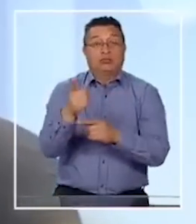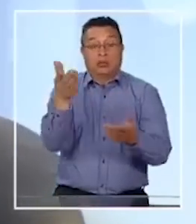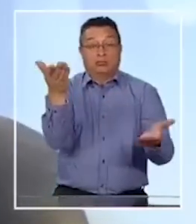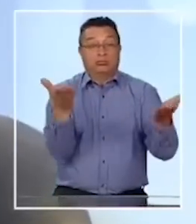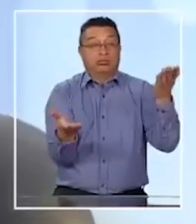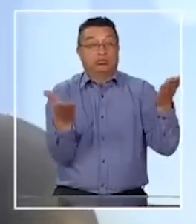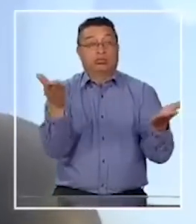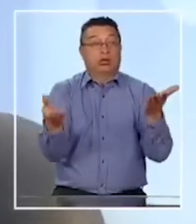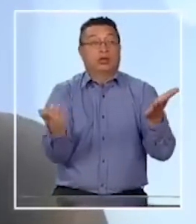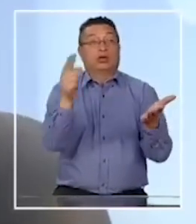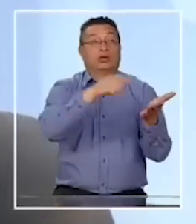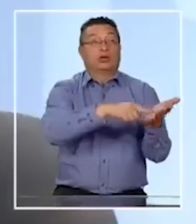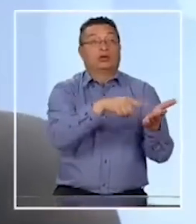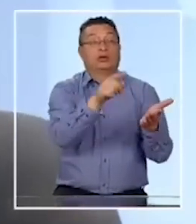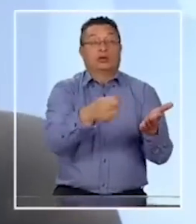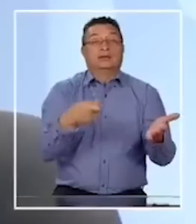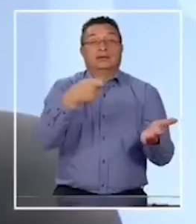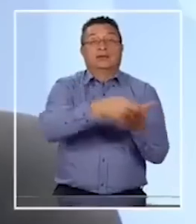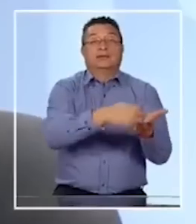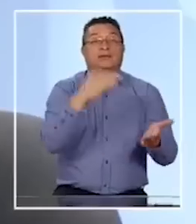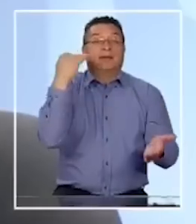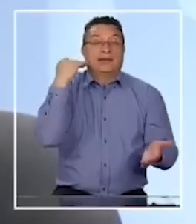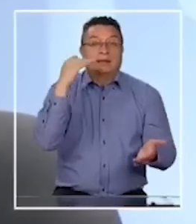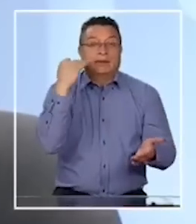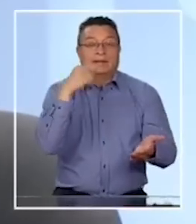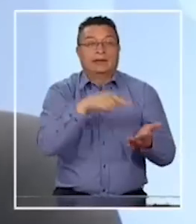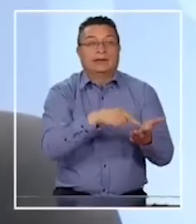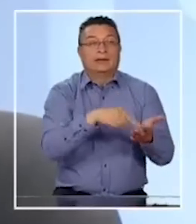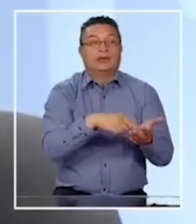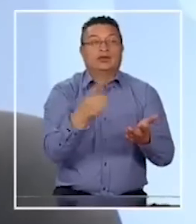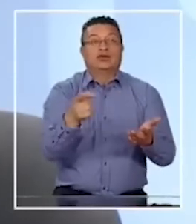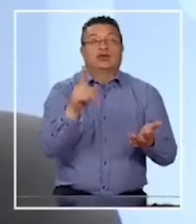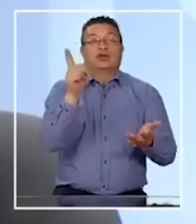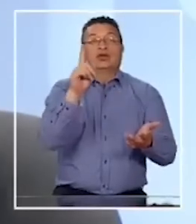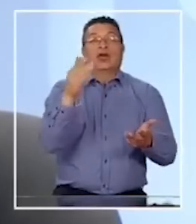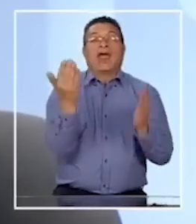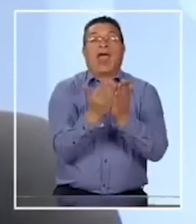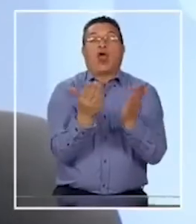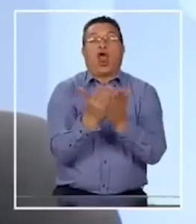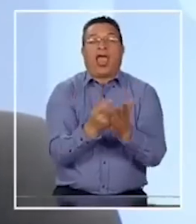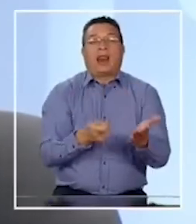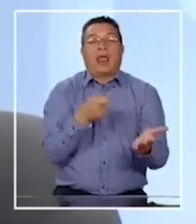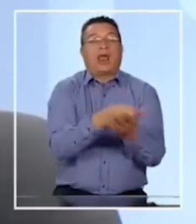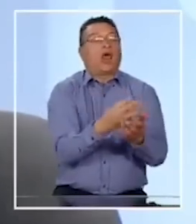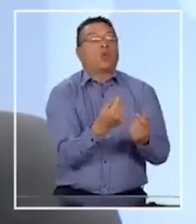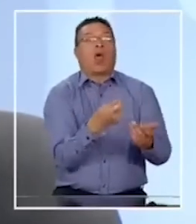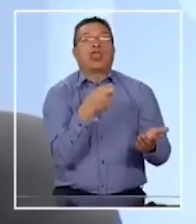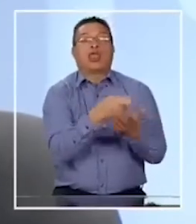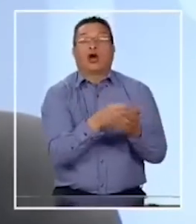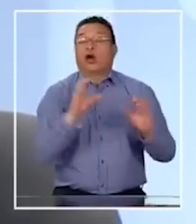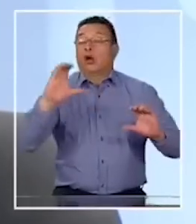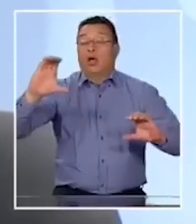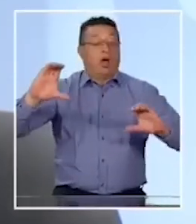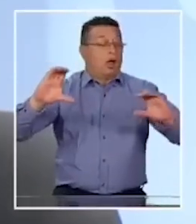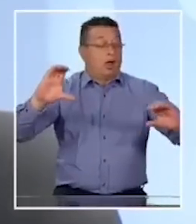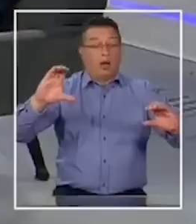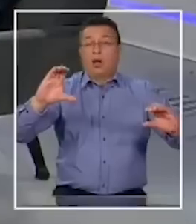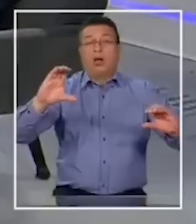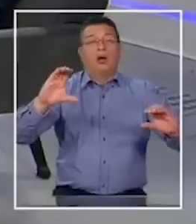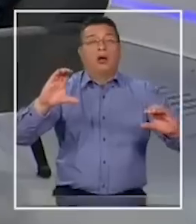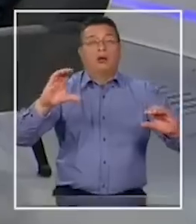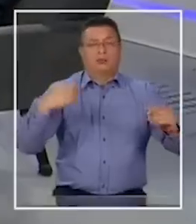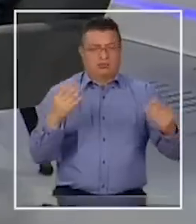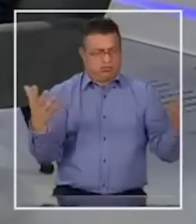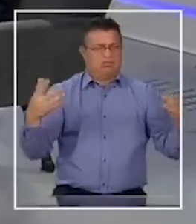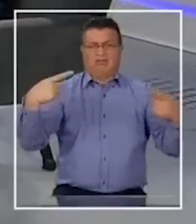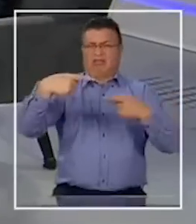esa comparación versus lo que se invierte en un niño a través del subvención escolar por ejemplo cierto que efectivamente si uno mira los números